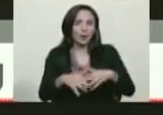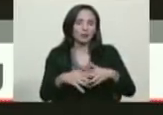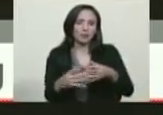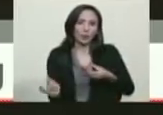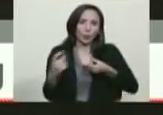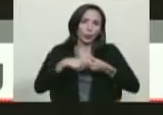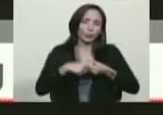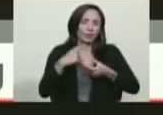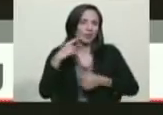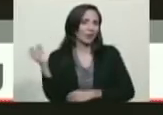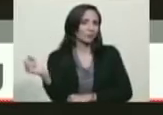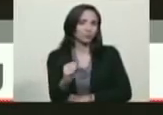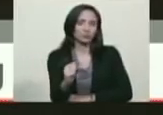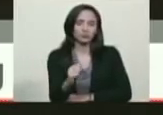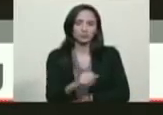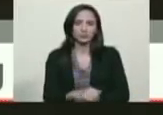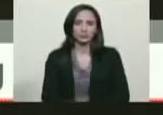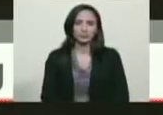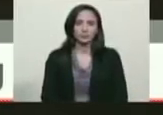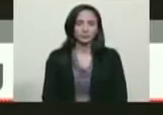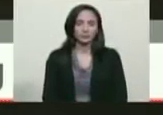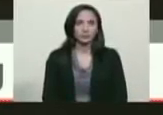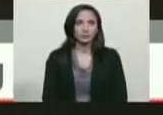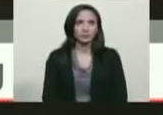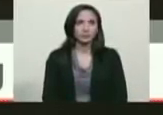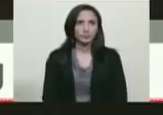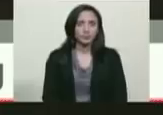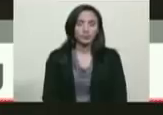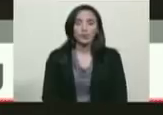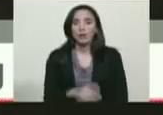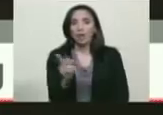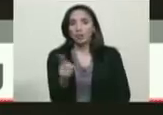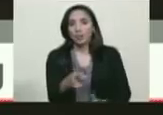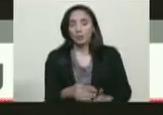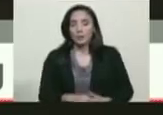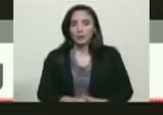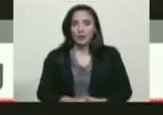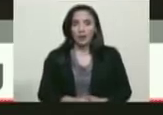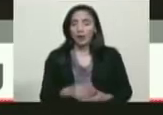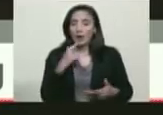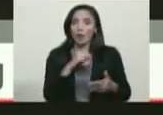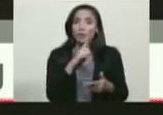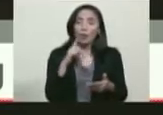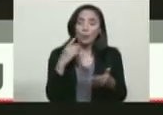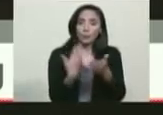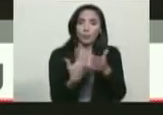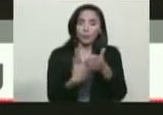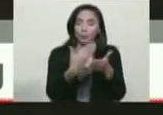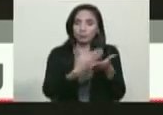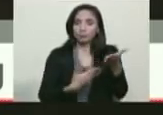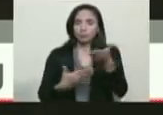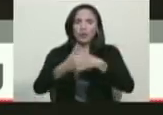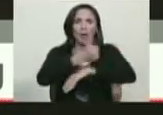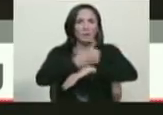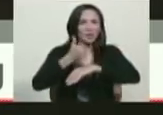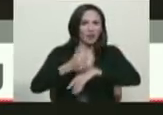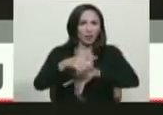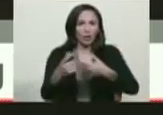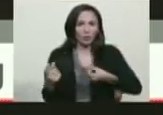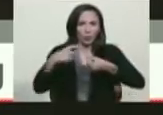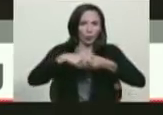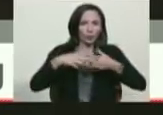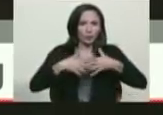cuales son nulas de nulidad absoluta. Asimismo, quienes aparecen allí mencionados incurren en